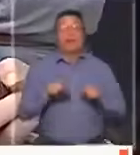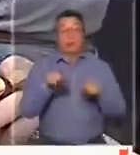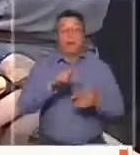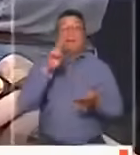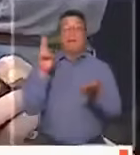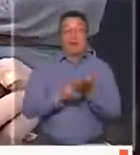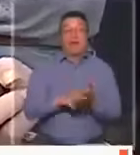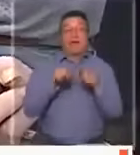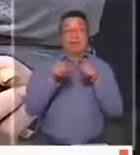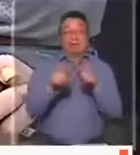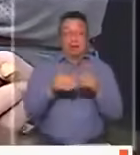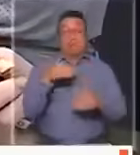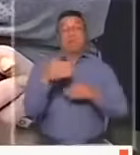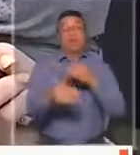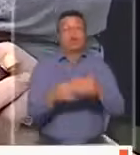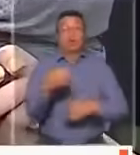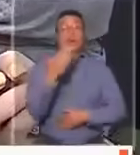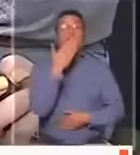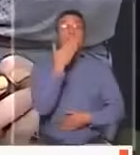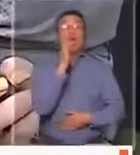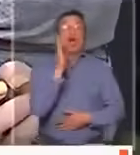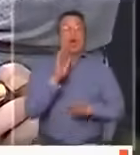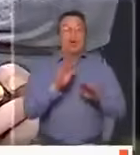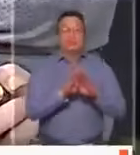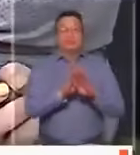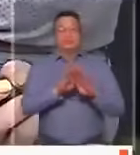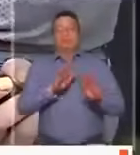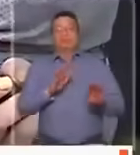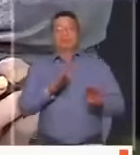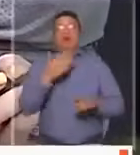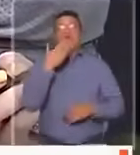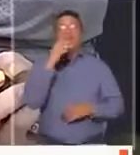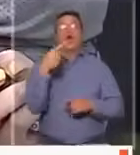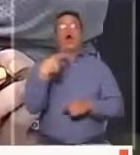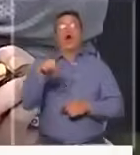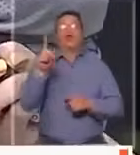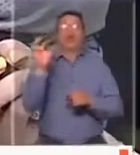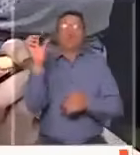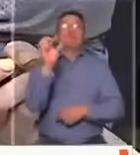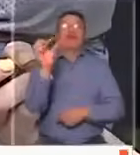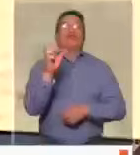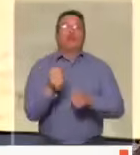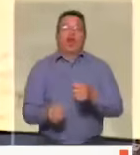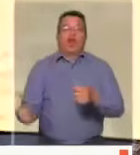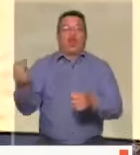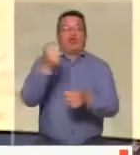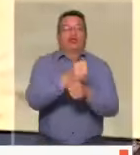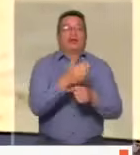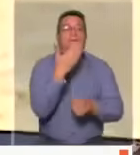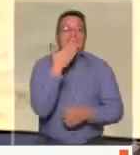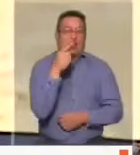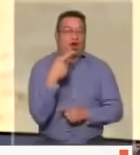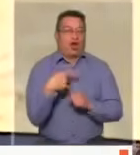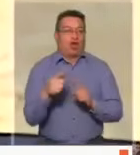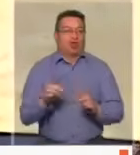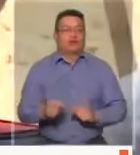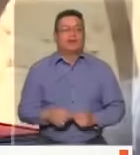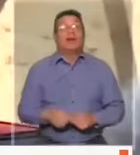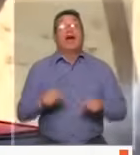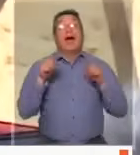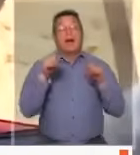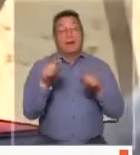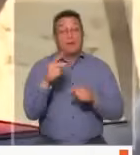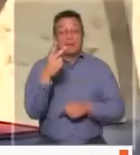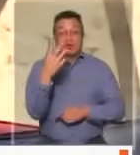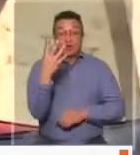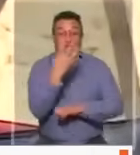en este proceso lo mejor es mantenerse al margen y mandar algún subrogante en estas actividades. Es que 24 horas antes de